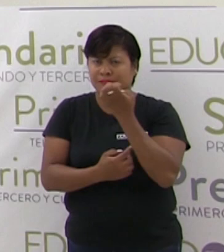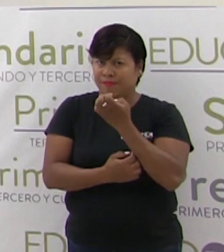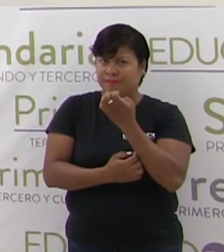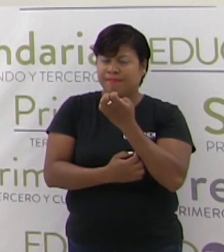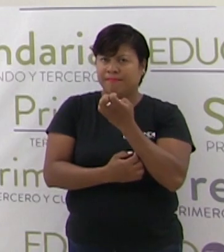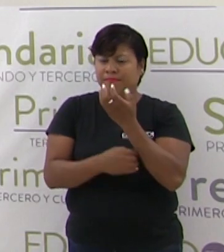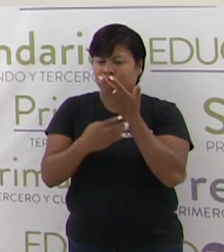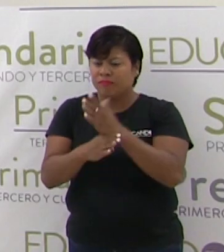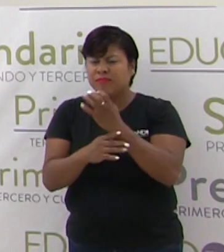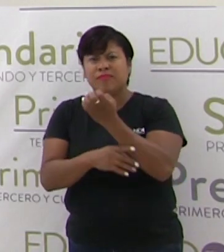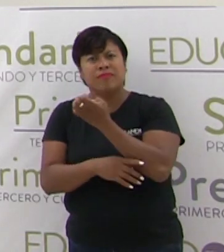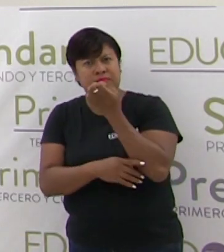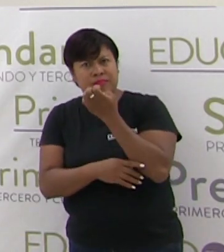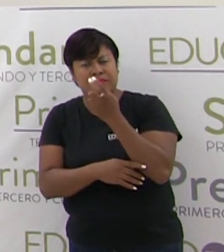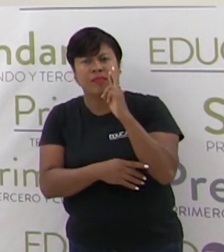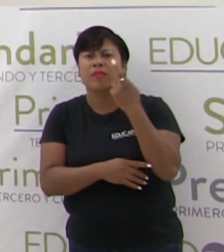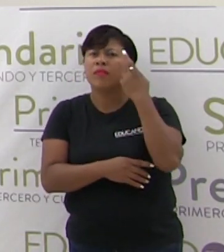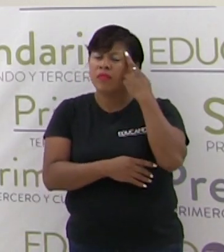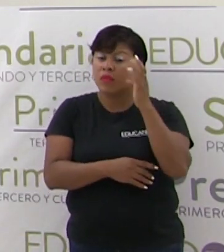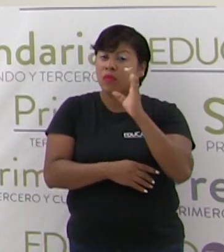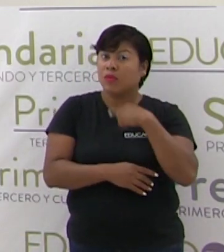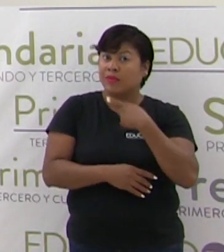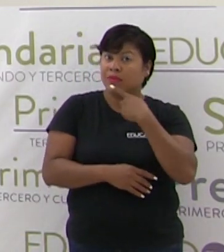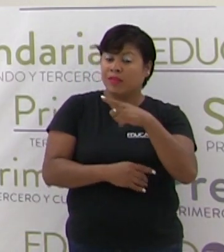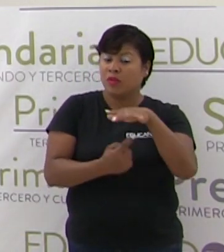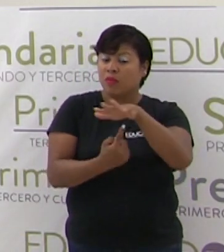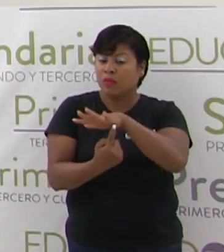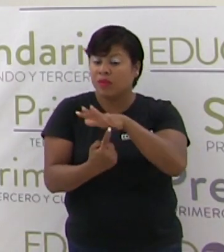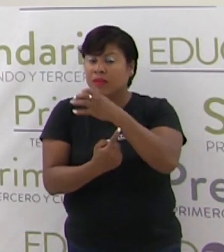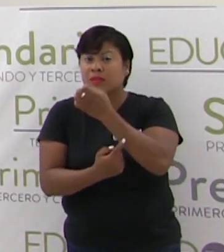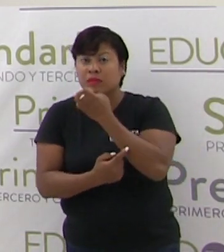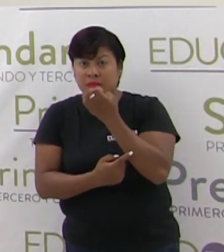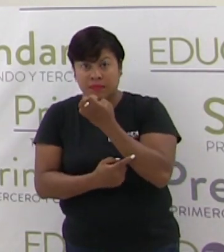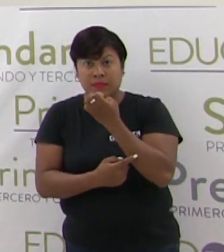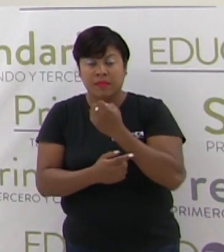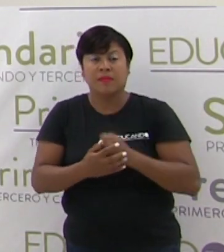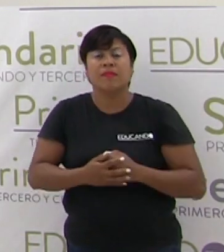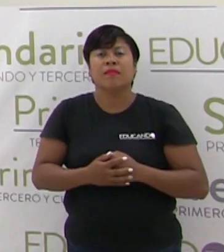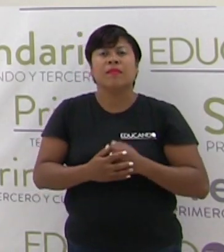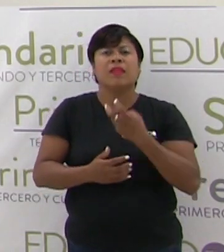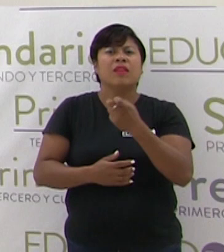escolar. Recuerden que cuando digo comunidad escolar,